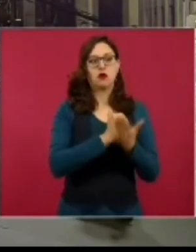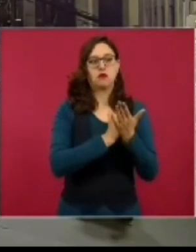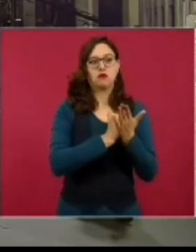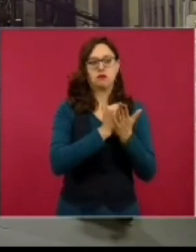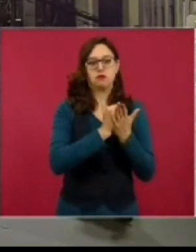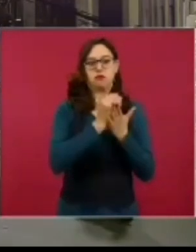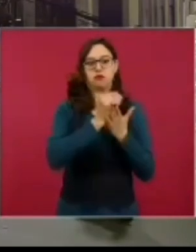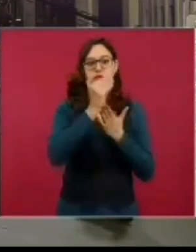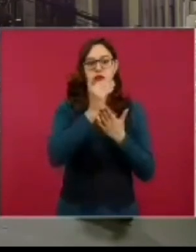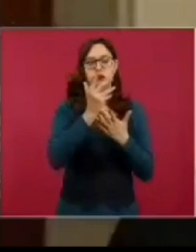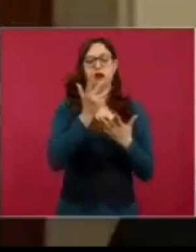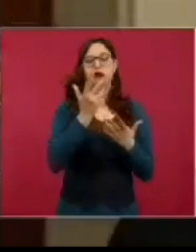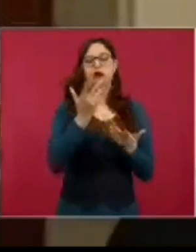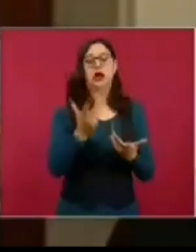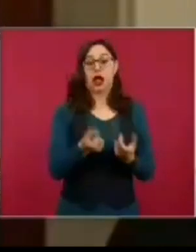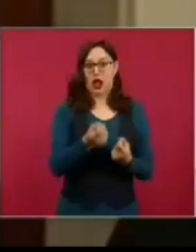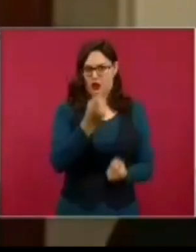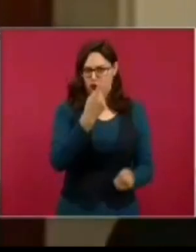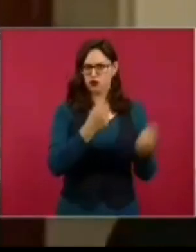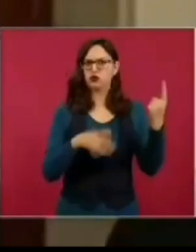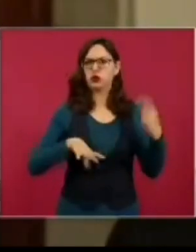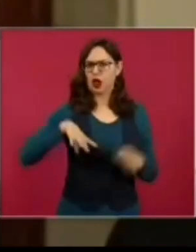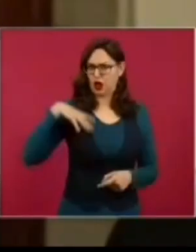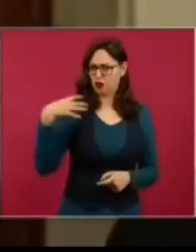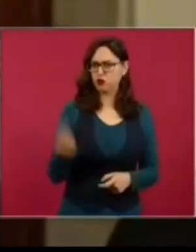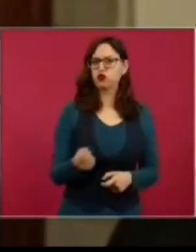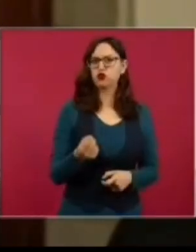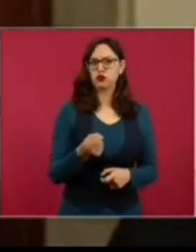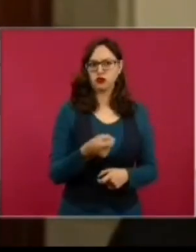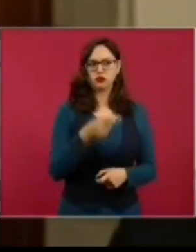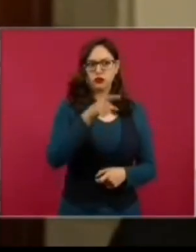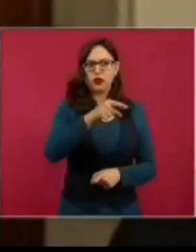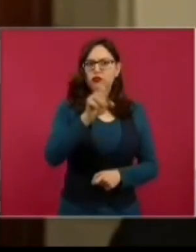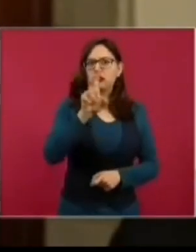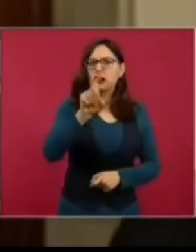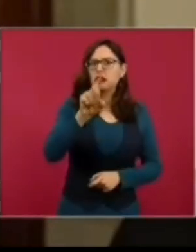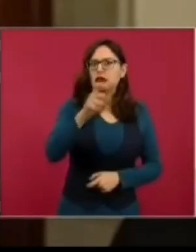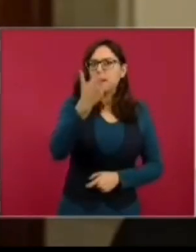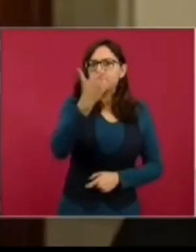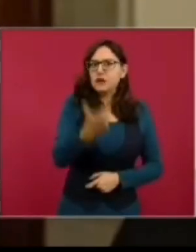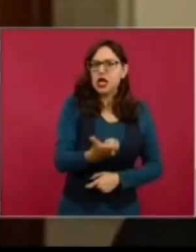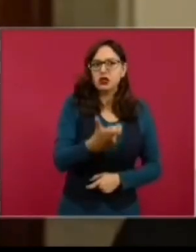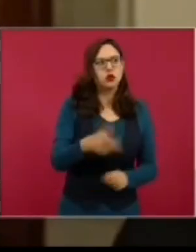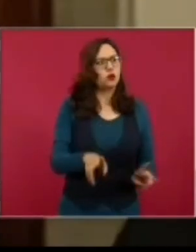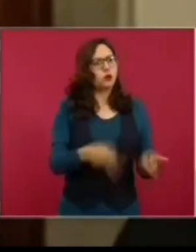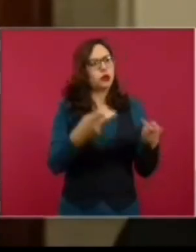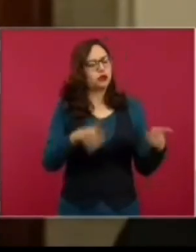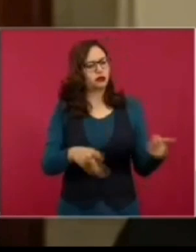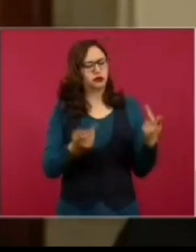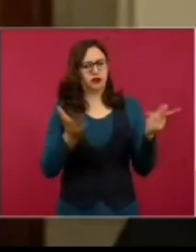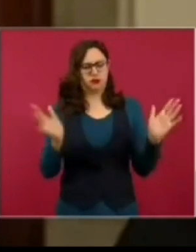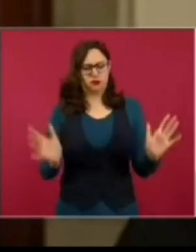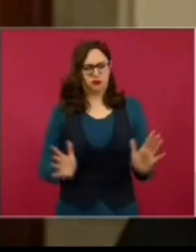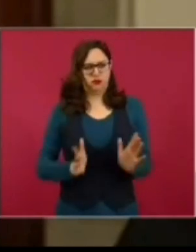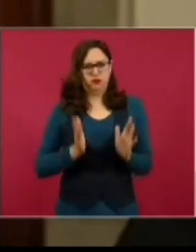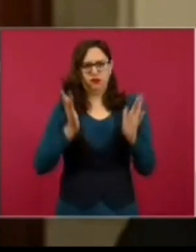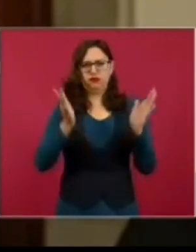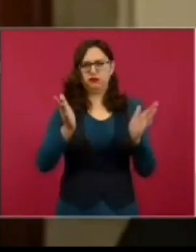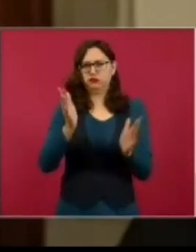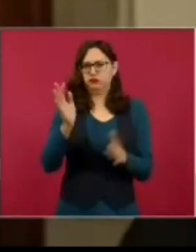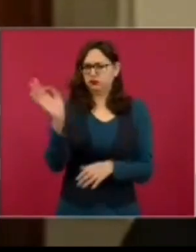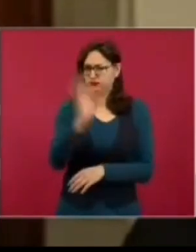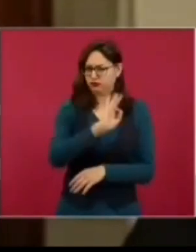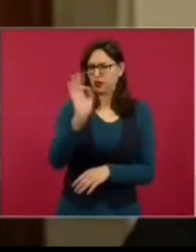pesos el litro, preguntarle si existe la posibilidad de que se implemente una política parecida a la que se diseñó para el gas